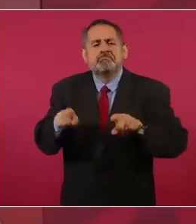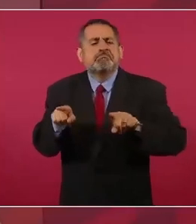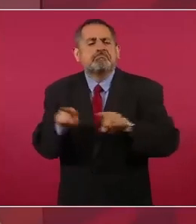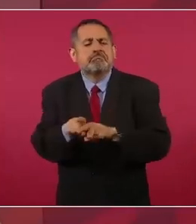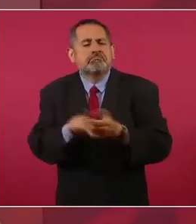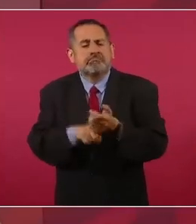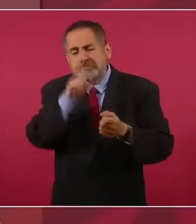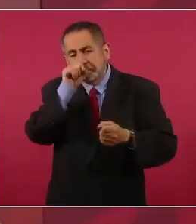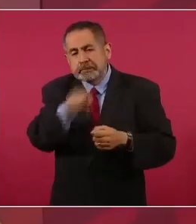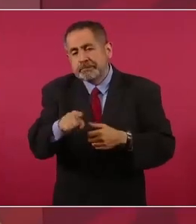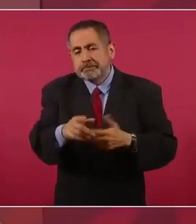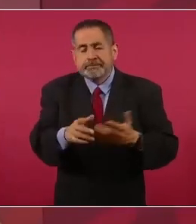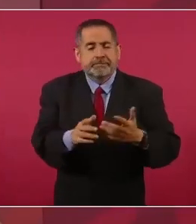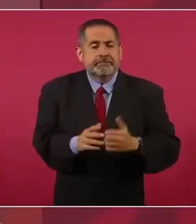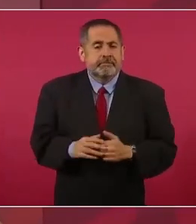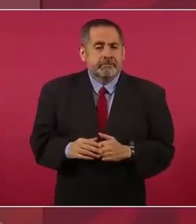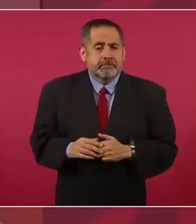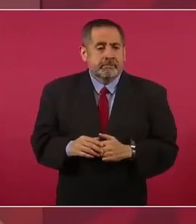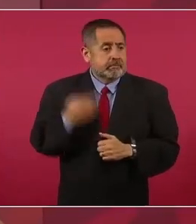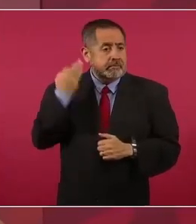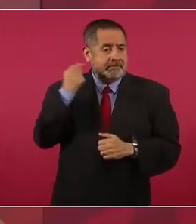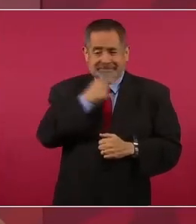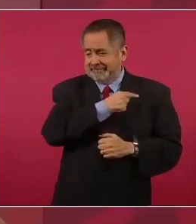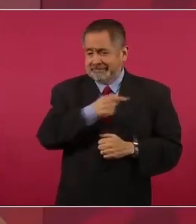Hasta hace poco.